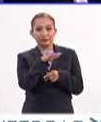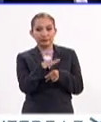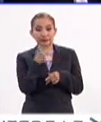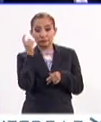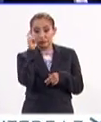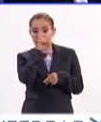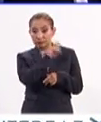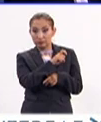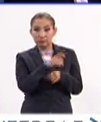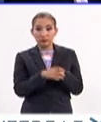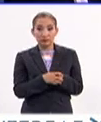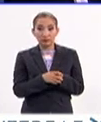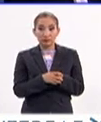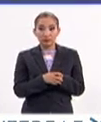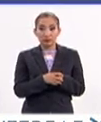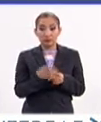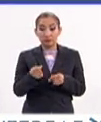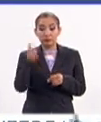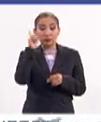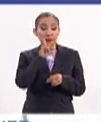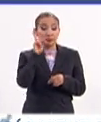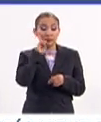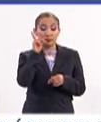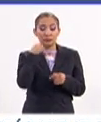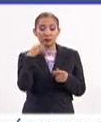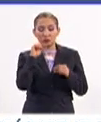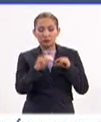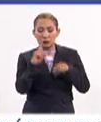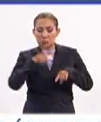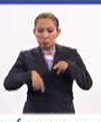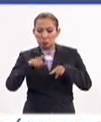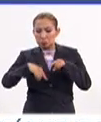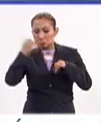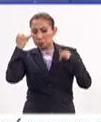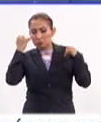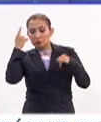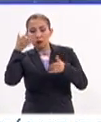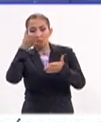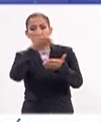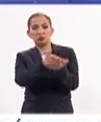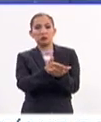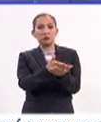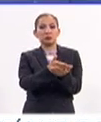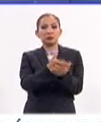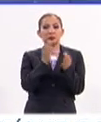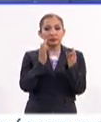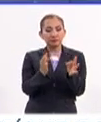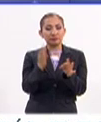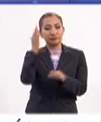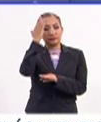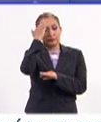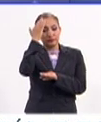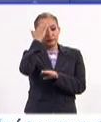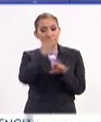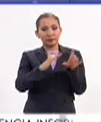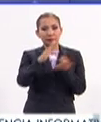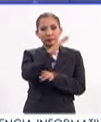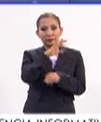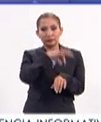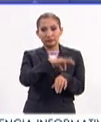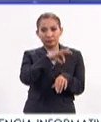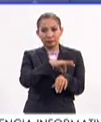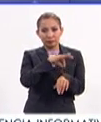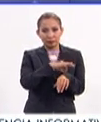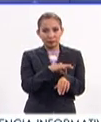tan complicadas. Las primeras mujeres que fueron rompiendo también los esquemas para introducirse como una líder dentro de las áreas de la